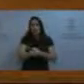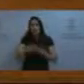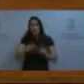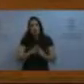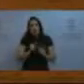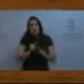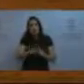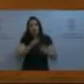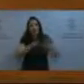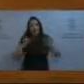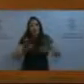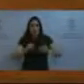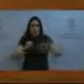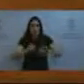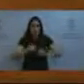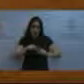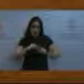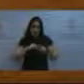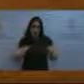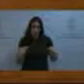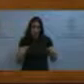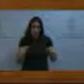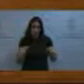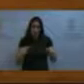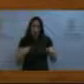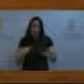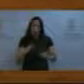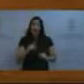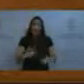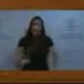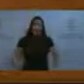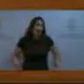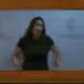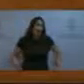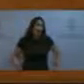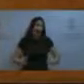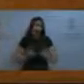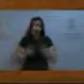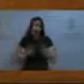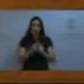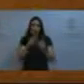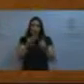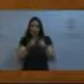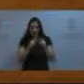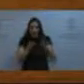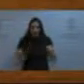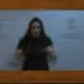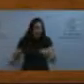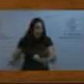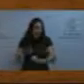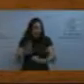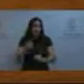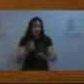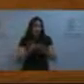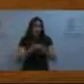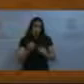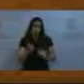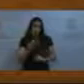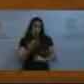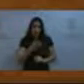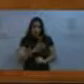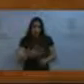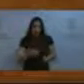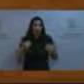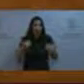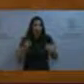puede hacer por nuestros mayores. El mayor recorte social en Asturias, por parte de los socialistas, lo están sufriendo los